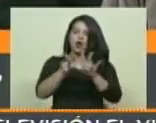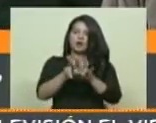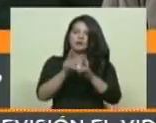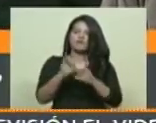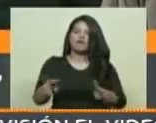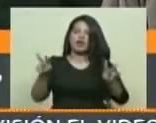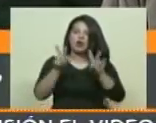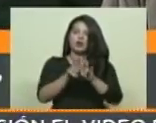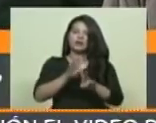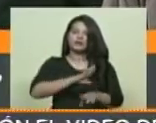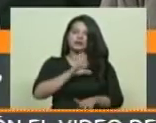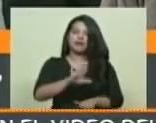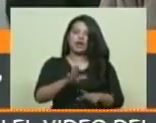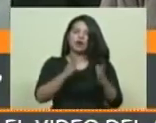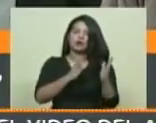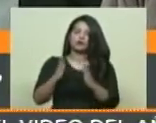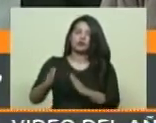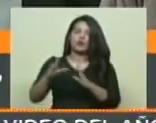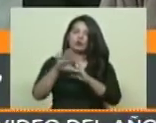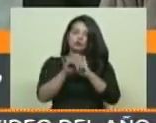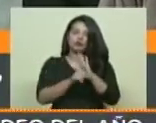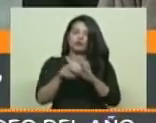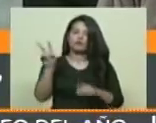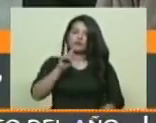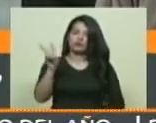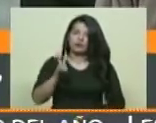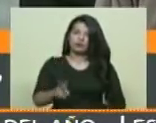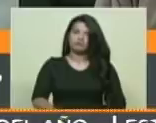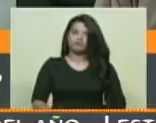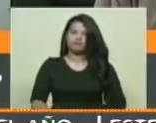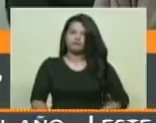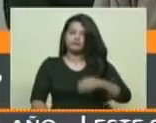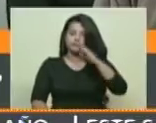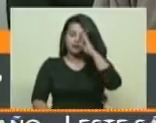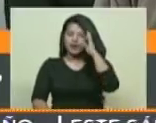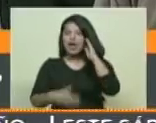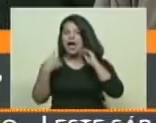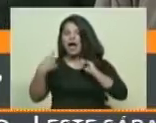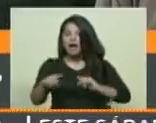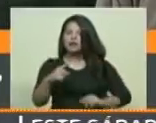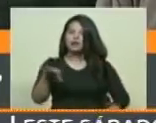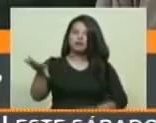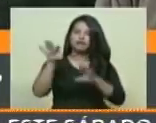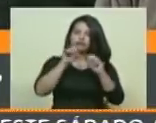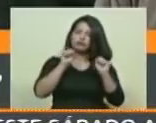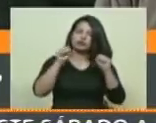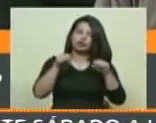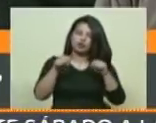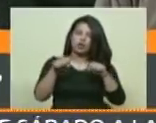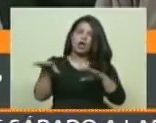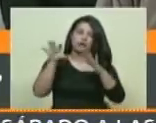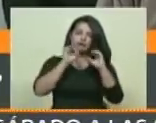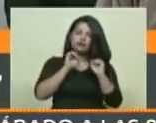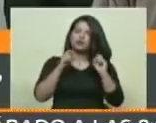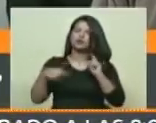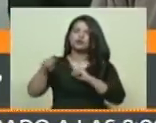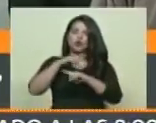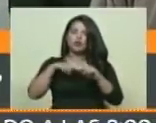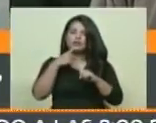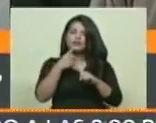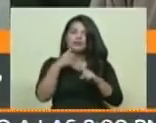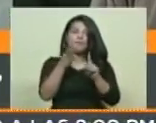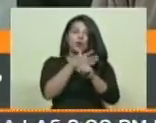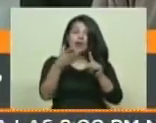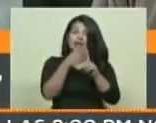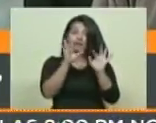fundamentales del orden constitucional venezolano. Existe la comprensión que toda forma de